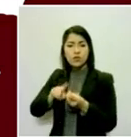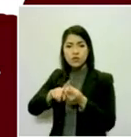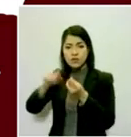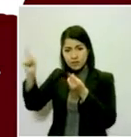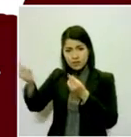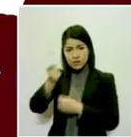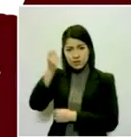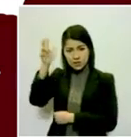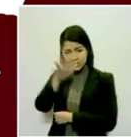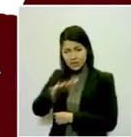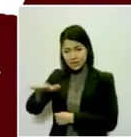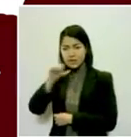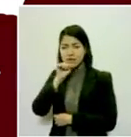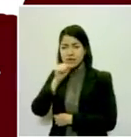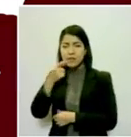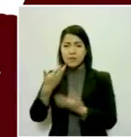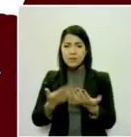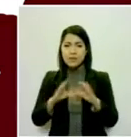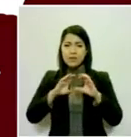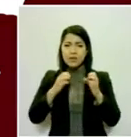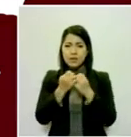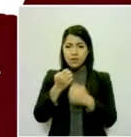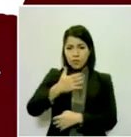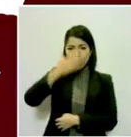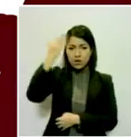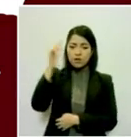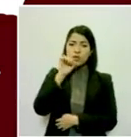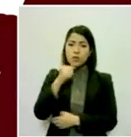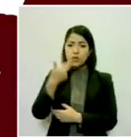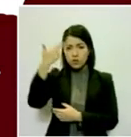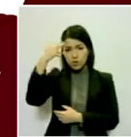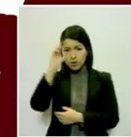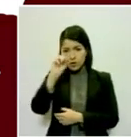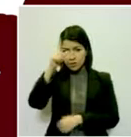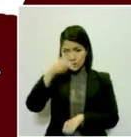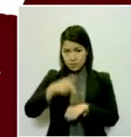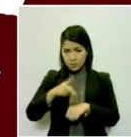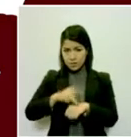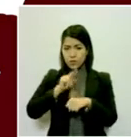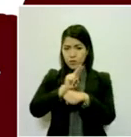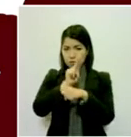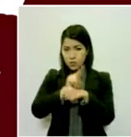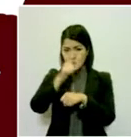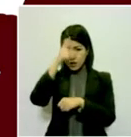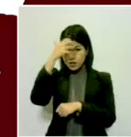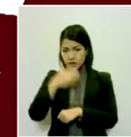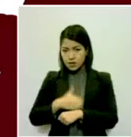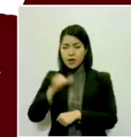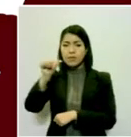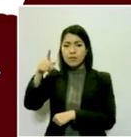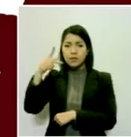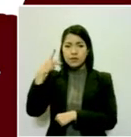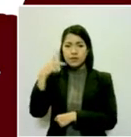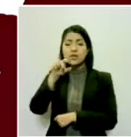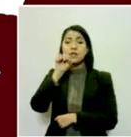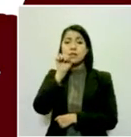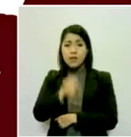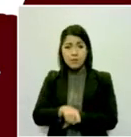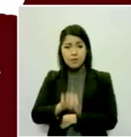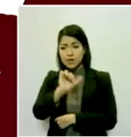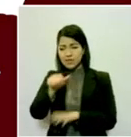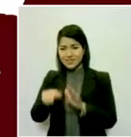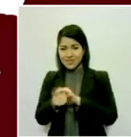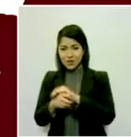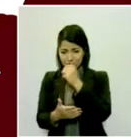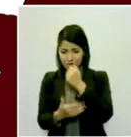Charo, en el Estadio Morelos, en Zitácuaro, Coahuayana, en Huetamo, en La Piedad, Uruapan, Lázaro Cárdenas, Apatzingán, y como les decía, en